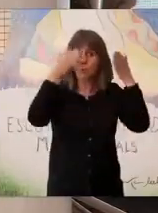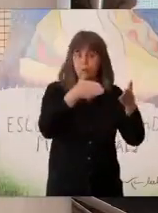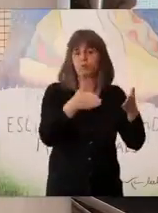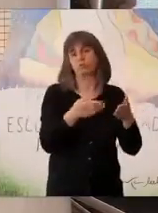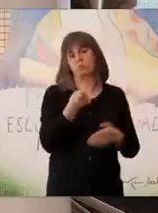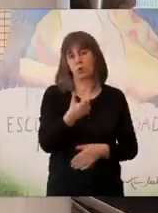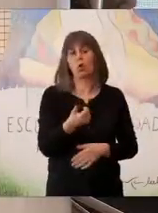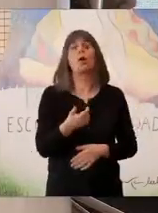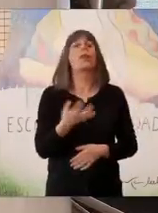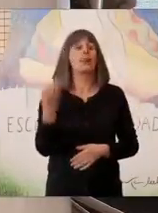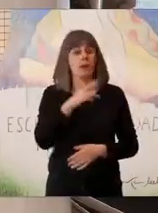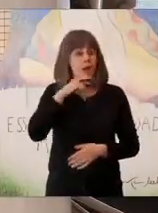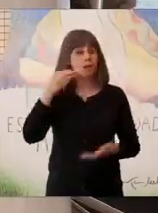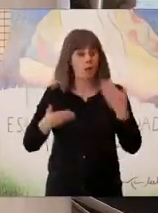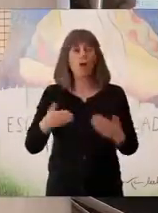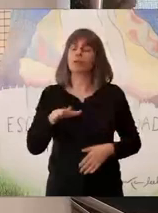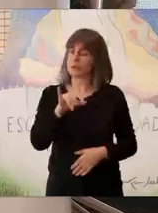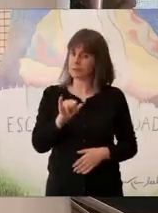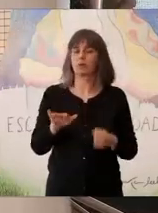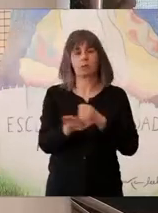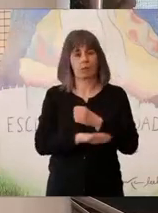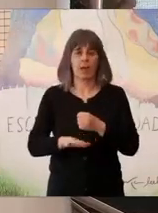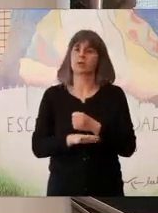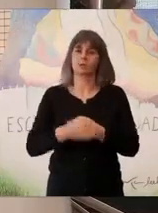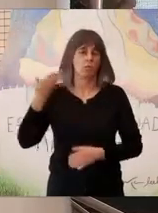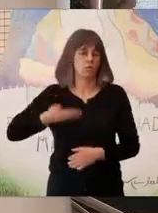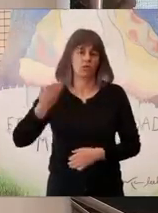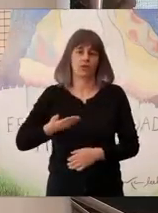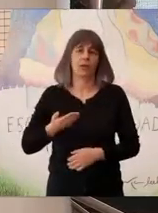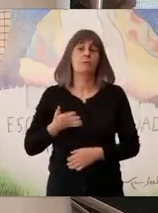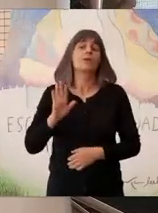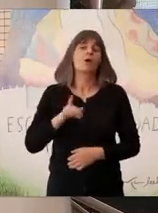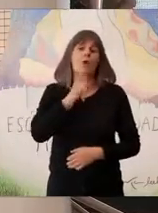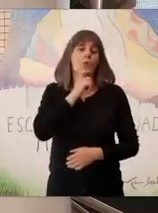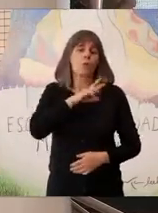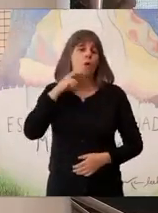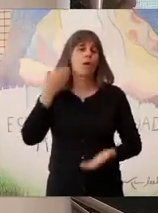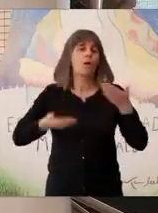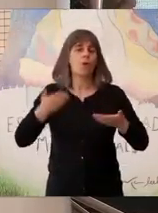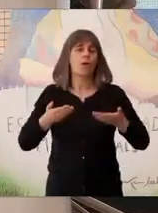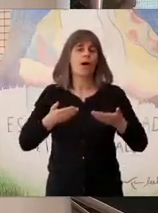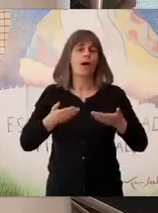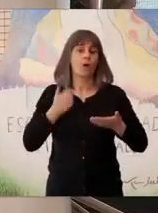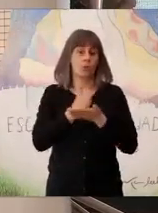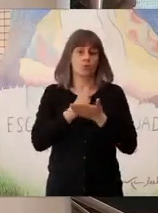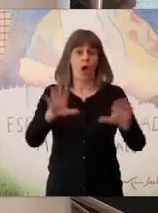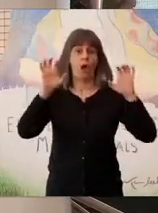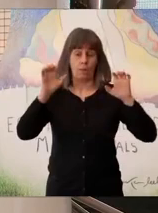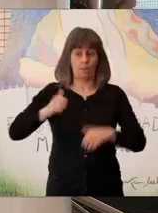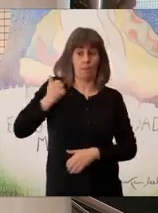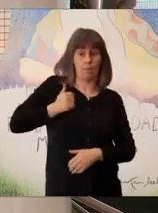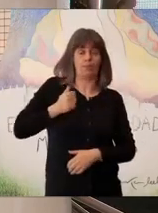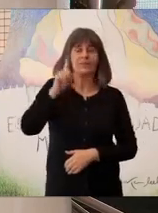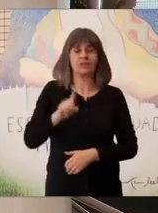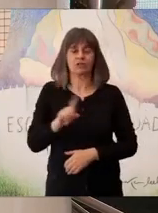parece fundamental. El tema es cómo vamos a evaluar el aprovechamiento de los cursos de formación. Y que sean periódicos,